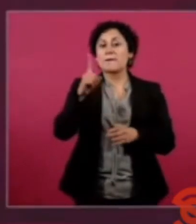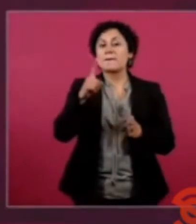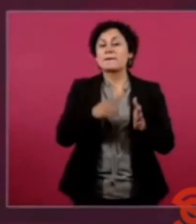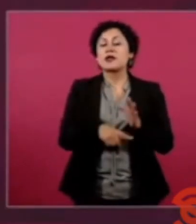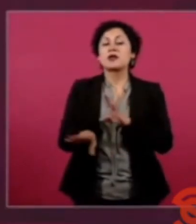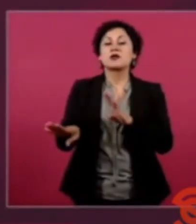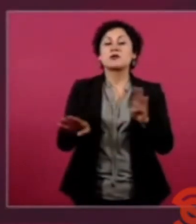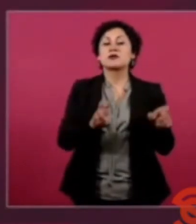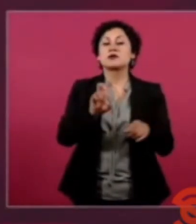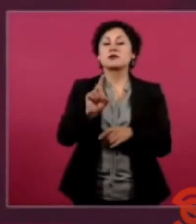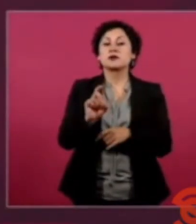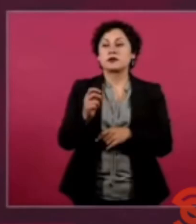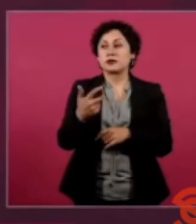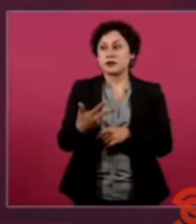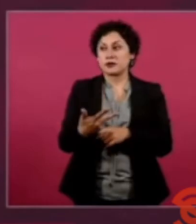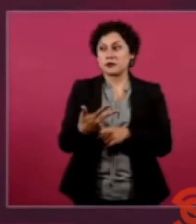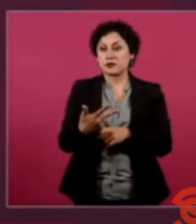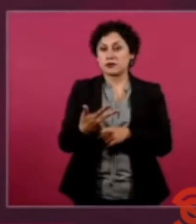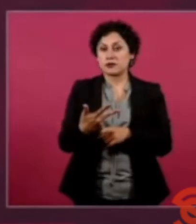1938